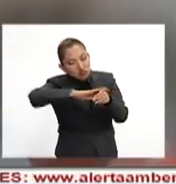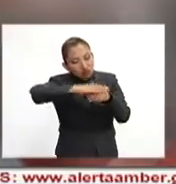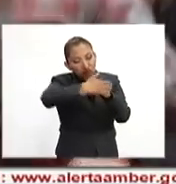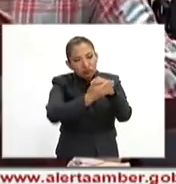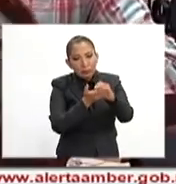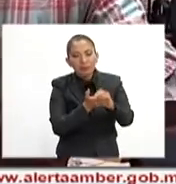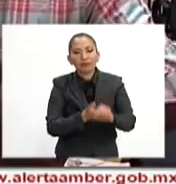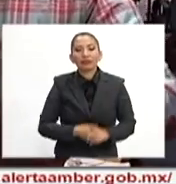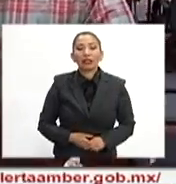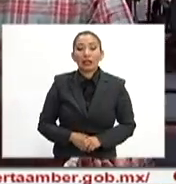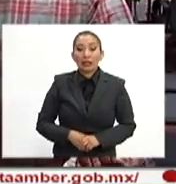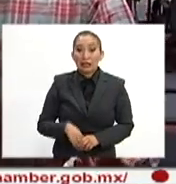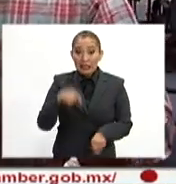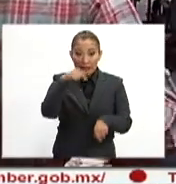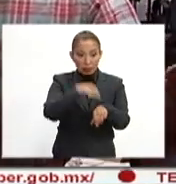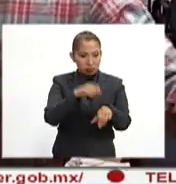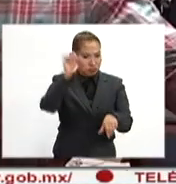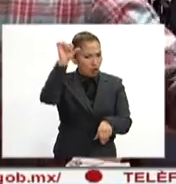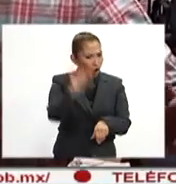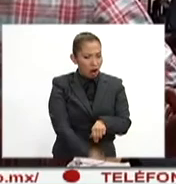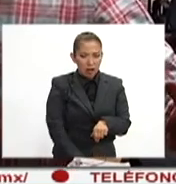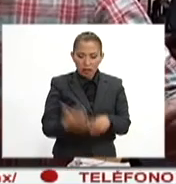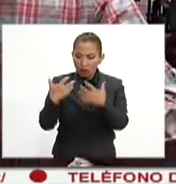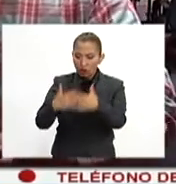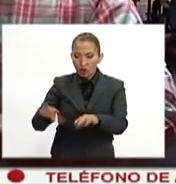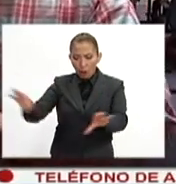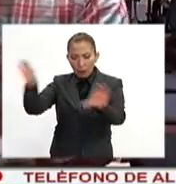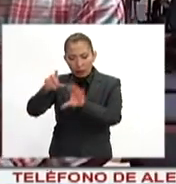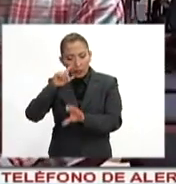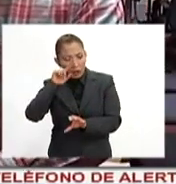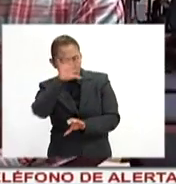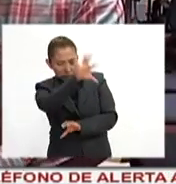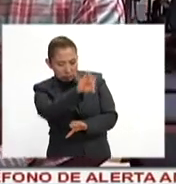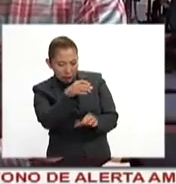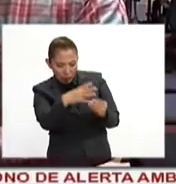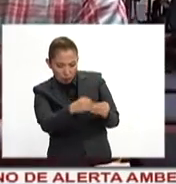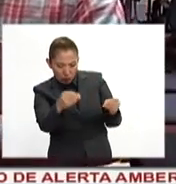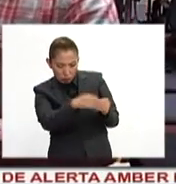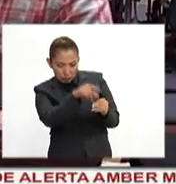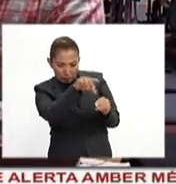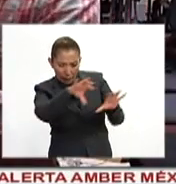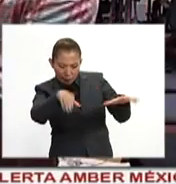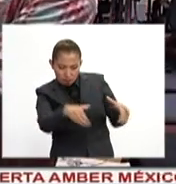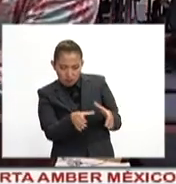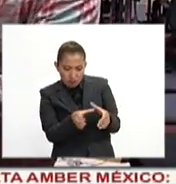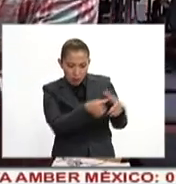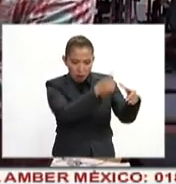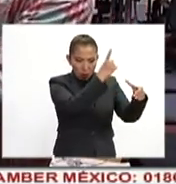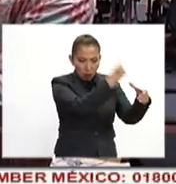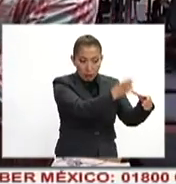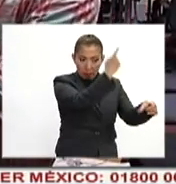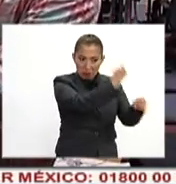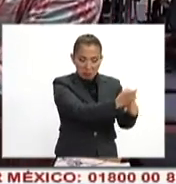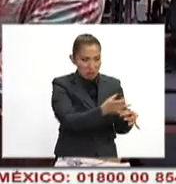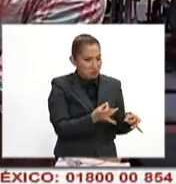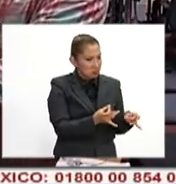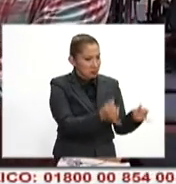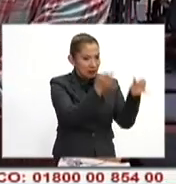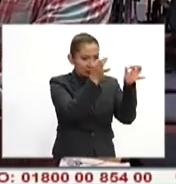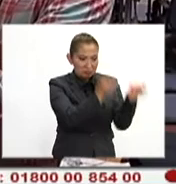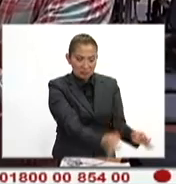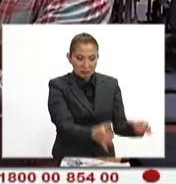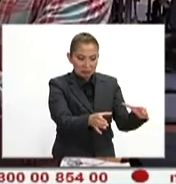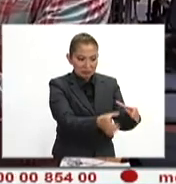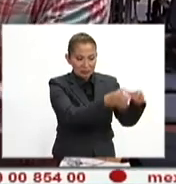superficie. Y en tiempo real ya es capaz la computadora de decir, pues este fruto es de clase 1, ¿no? Es de primera para exportación,